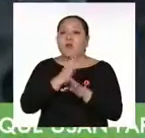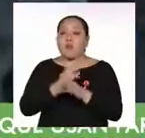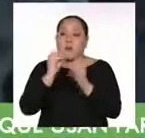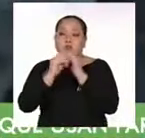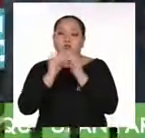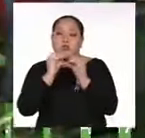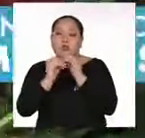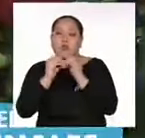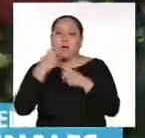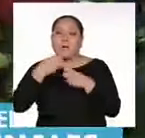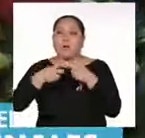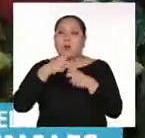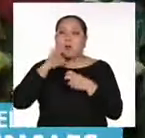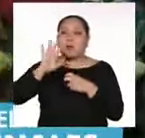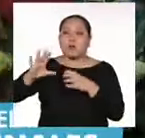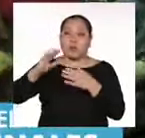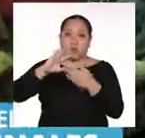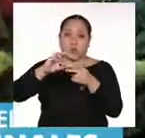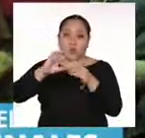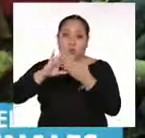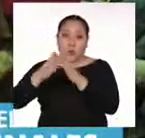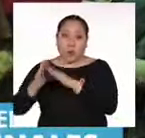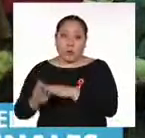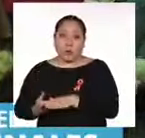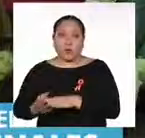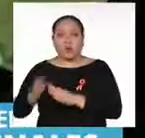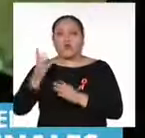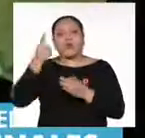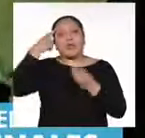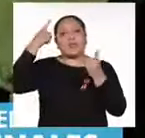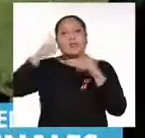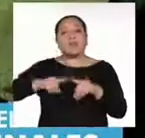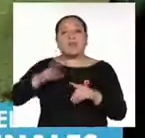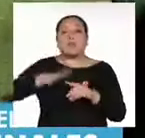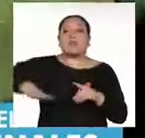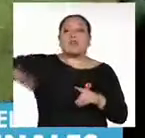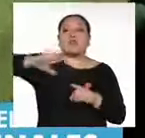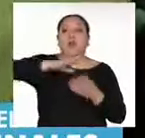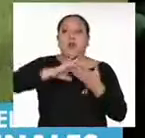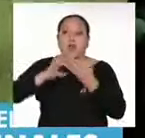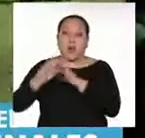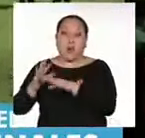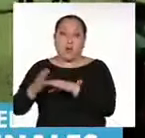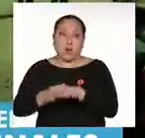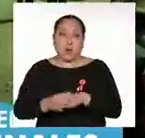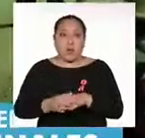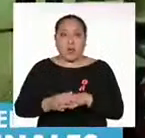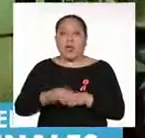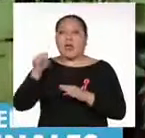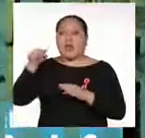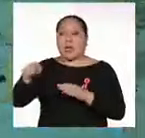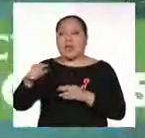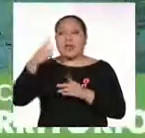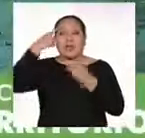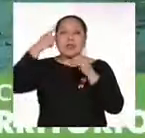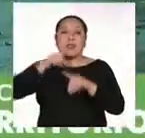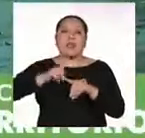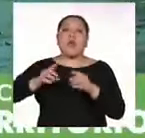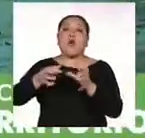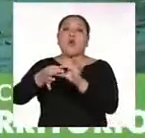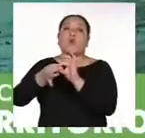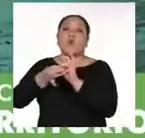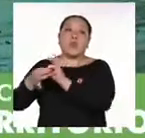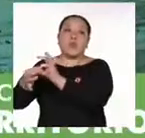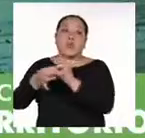controversias en sus territorios, la toma de decisiones que conciernen a la comunidad y que se toman en conjunto en el marco de asambleas comunales, la